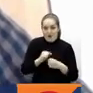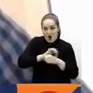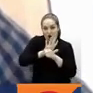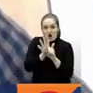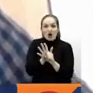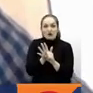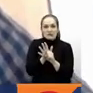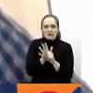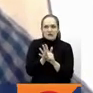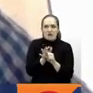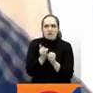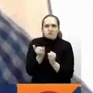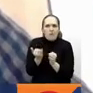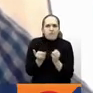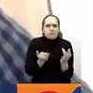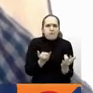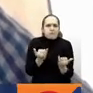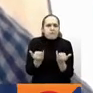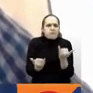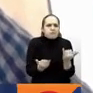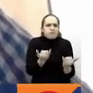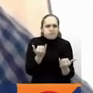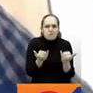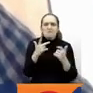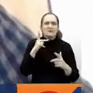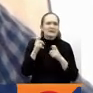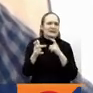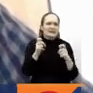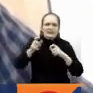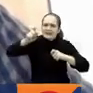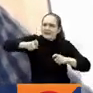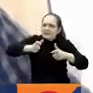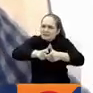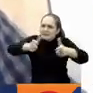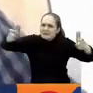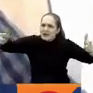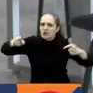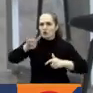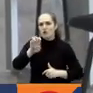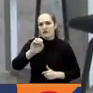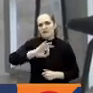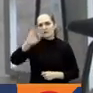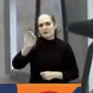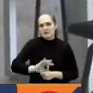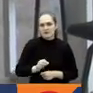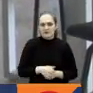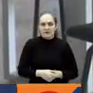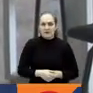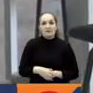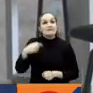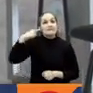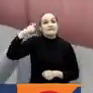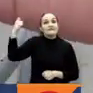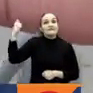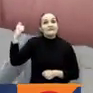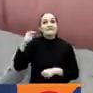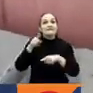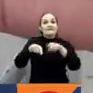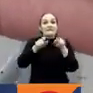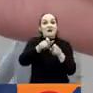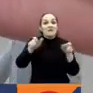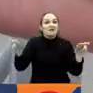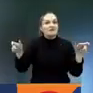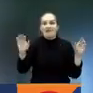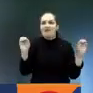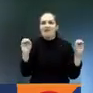lugar a dudas es una cobertura de vacunación, ojalá por encima del 90%. Aún el reto están las personas que no comienzan el